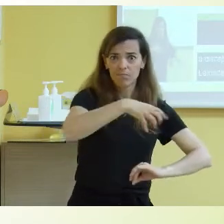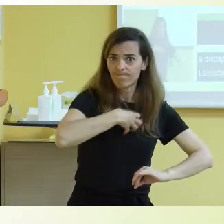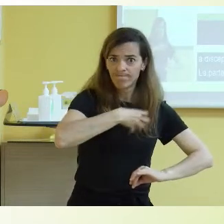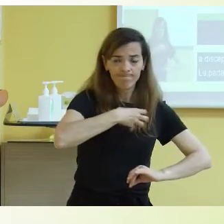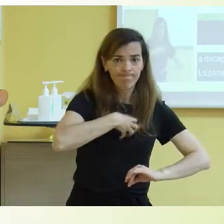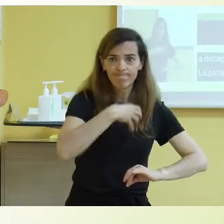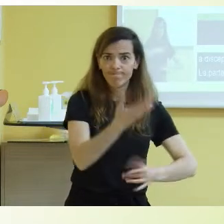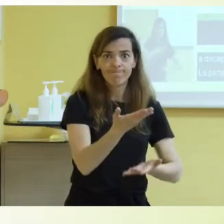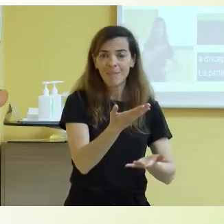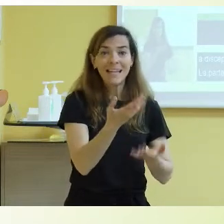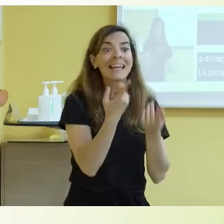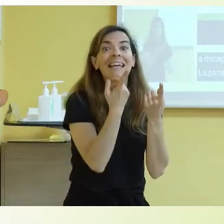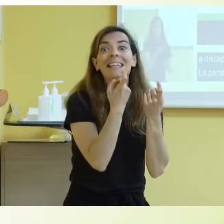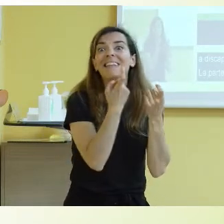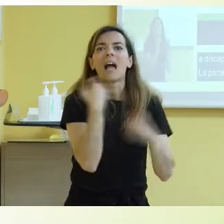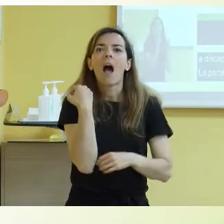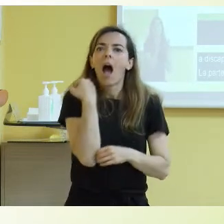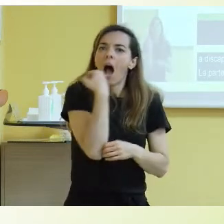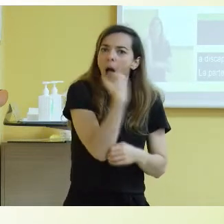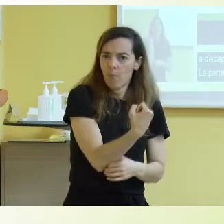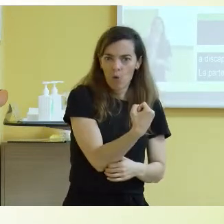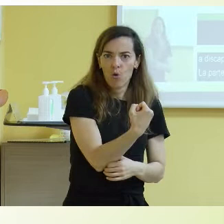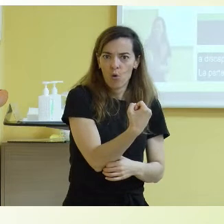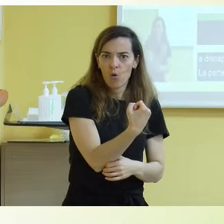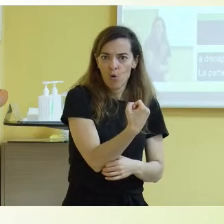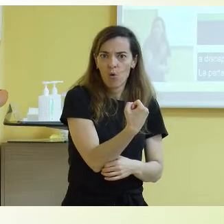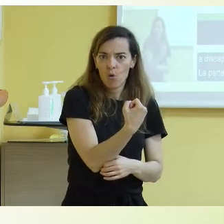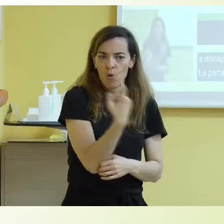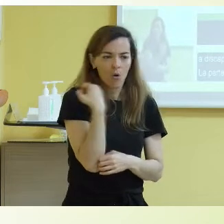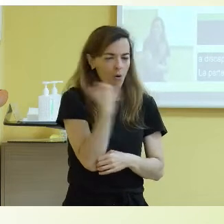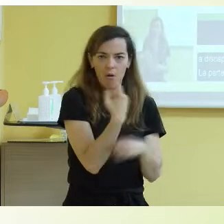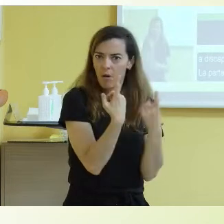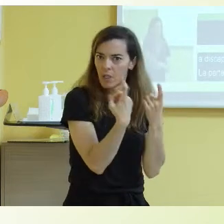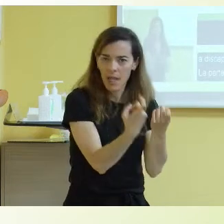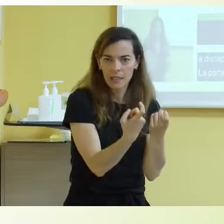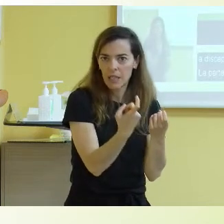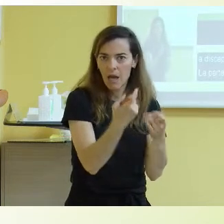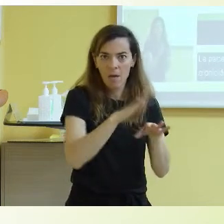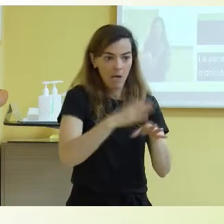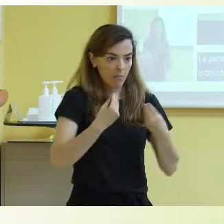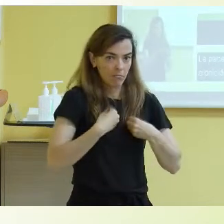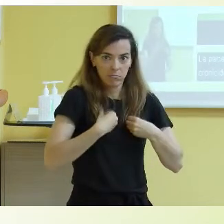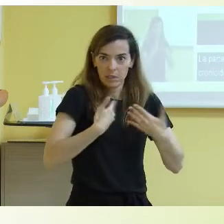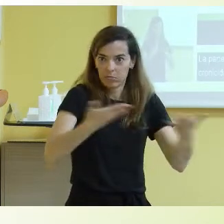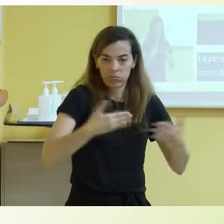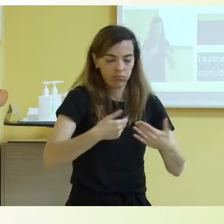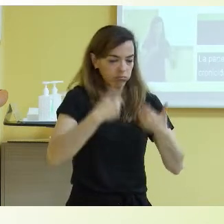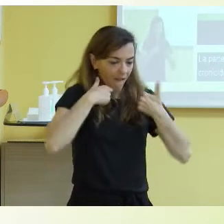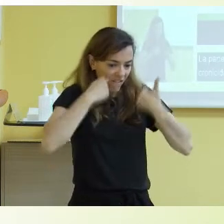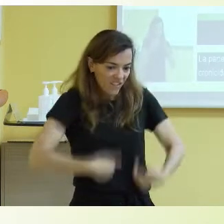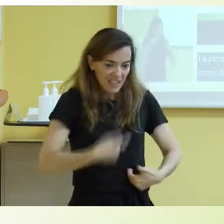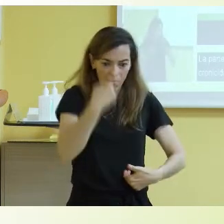donde necesita apoyos, digamos, para poder hacer todo lo que una persona necesita hacer, tanto en el aspecto físico,